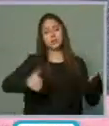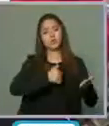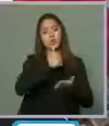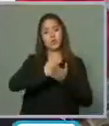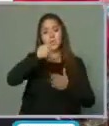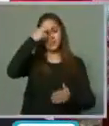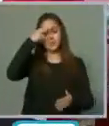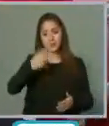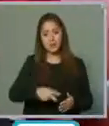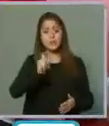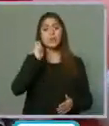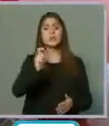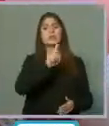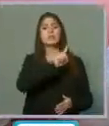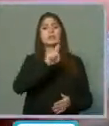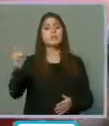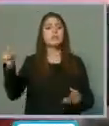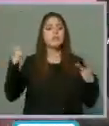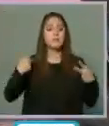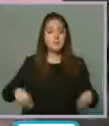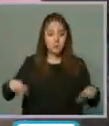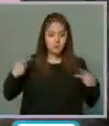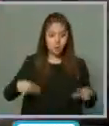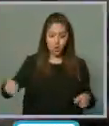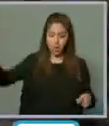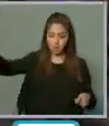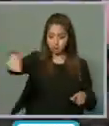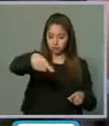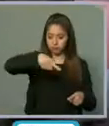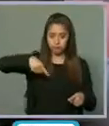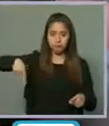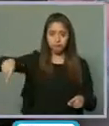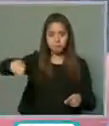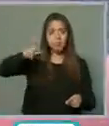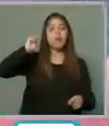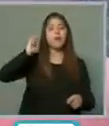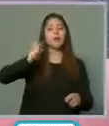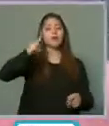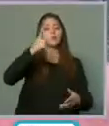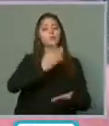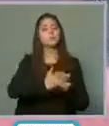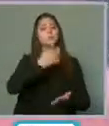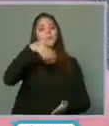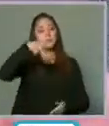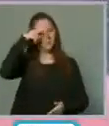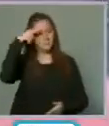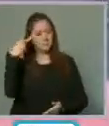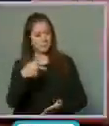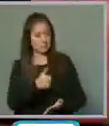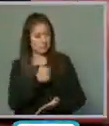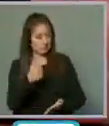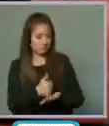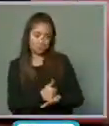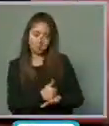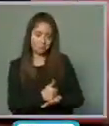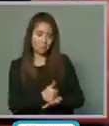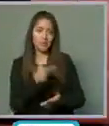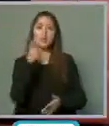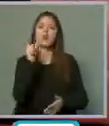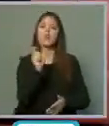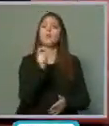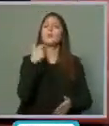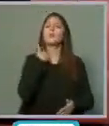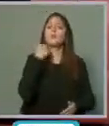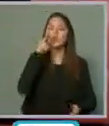habitantes por cada kilómetro cuadrado. Ok. O sea, no es una cuestión exclusiva de Ciudad de México. Es más, tenemos una coincidencia que a mí me sorprendió mucho.